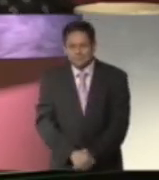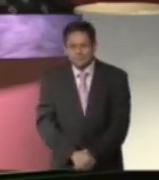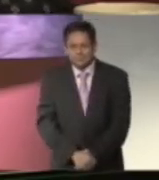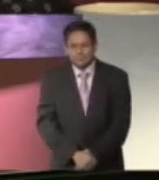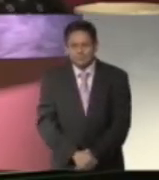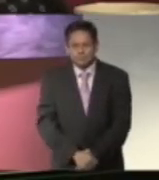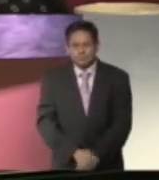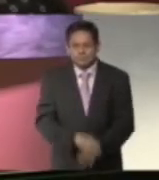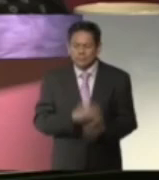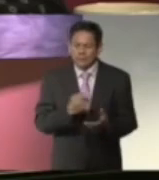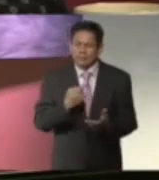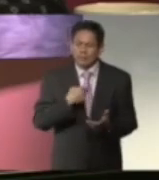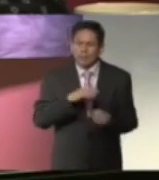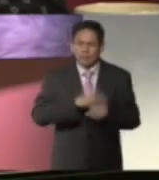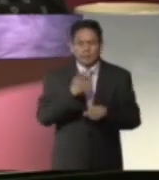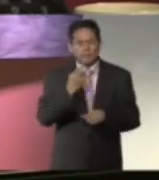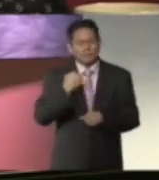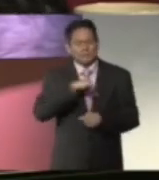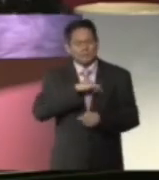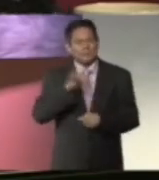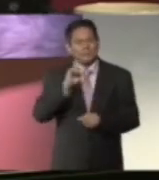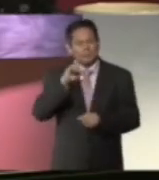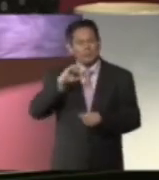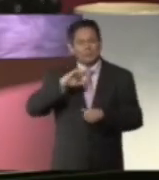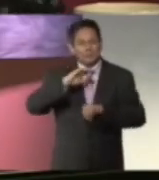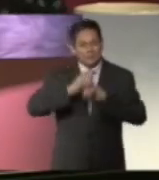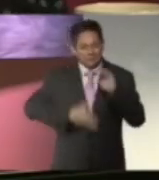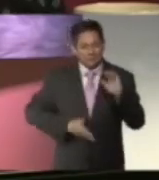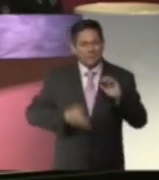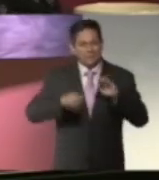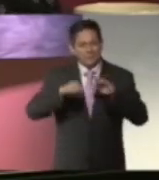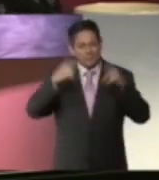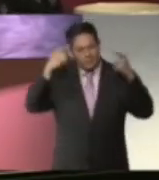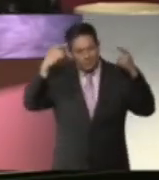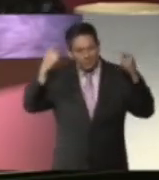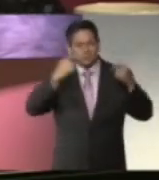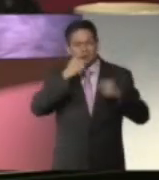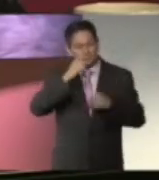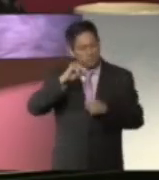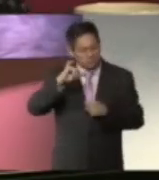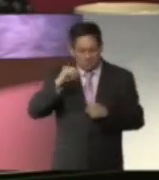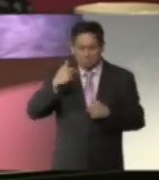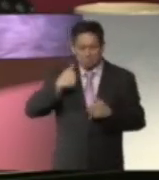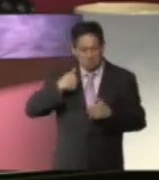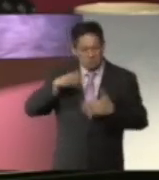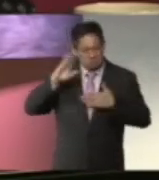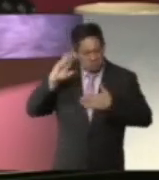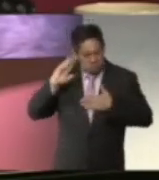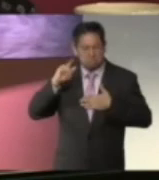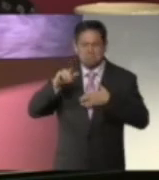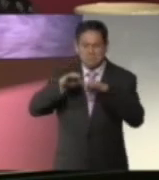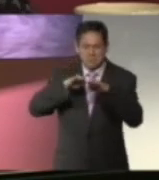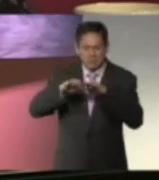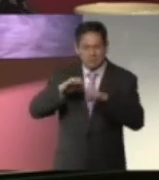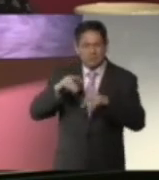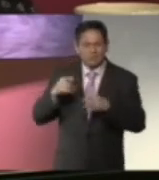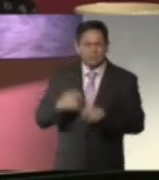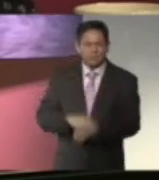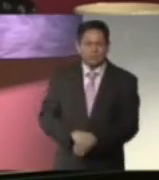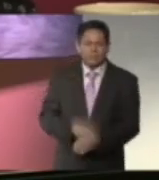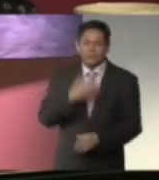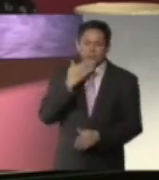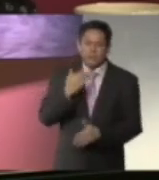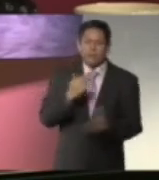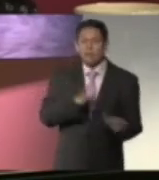decir protesto, ¿no? O sea, nuestro papel es ese, ¿no? Bueno, en relación al